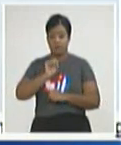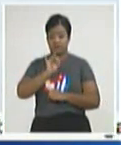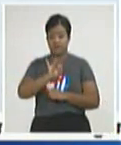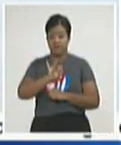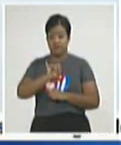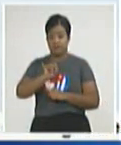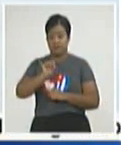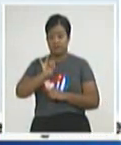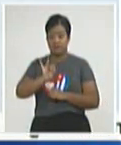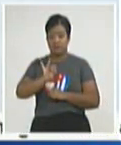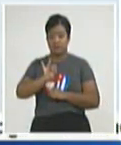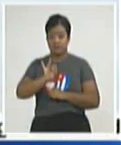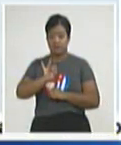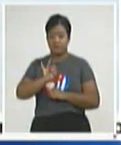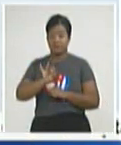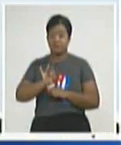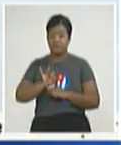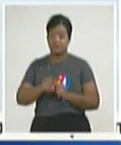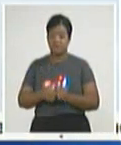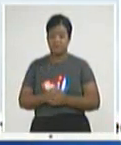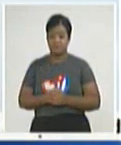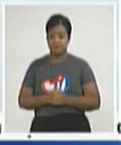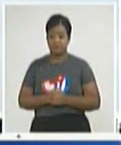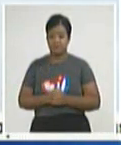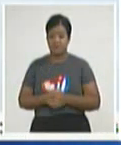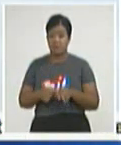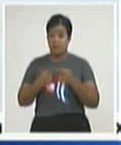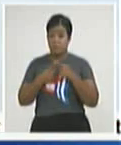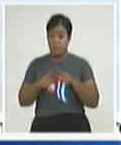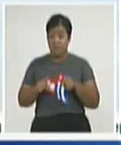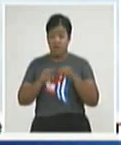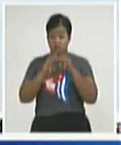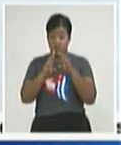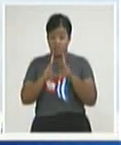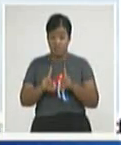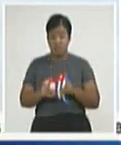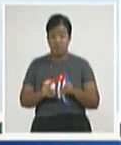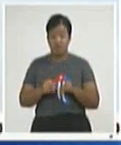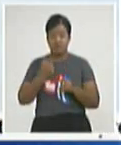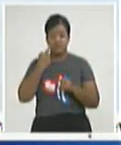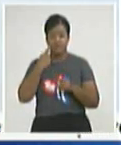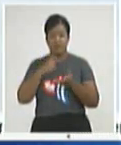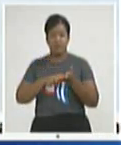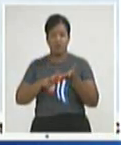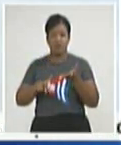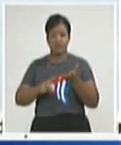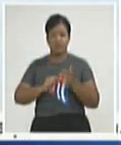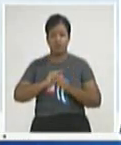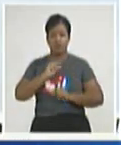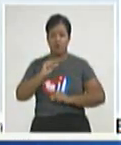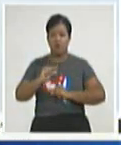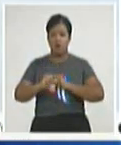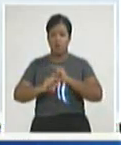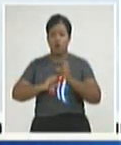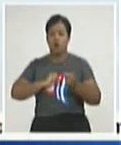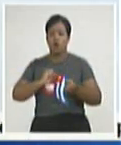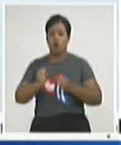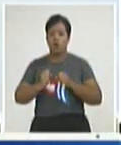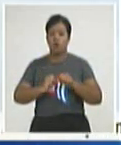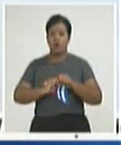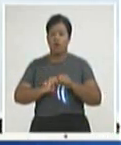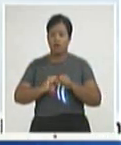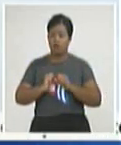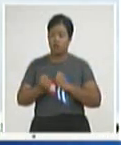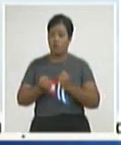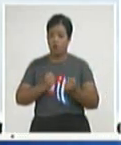767, aunque en realidad, a pesar de la cifra, es una provincia que va logrando un control, se